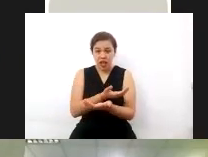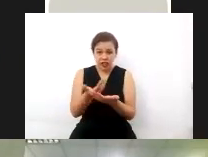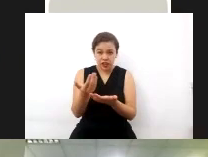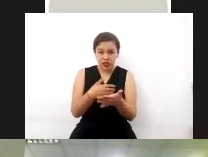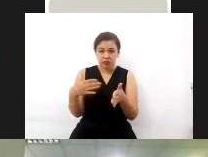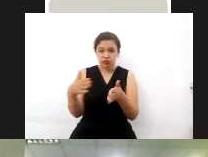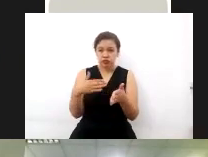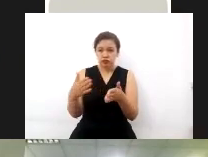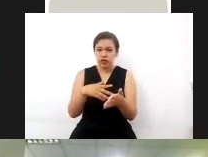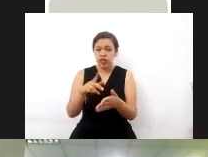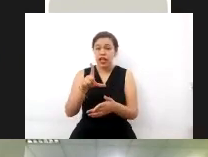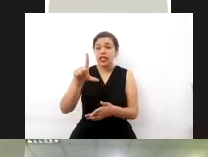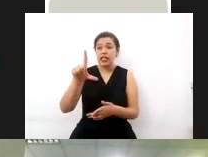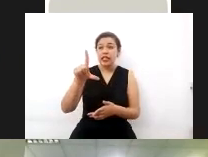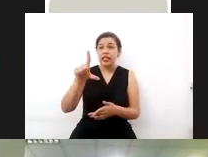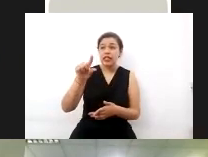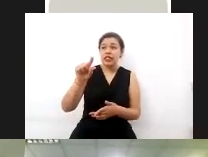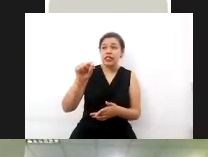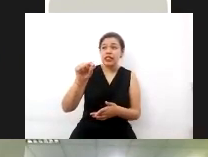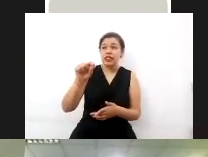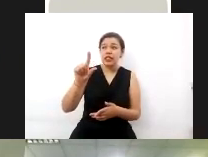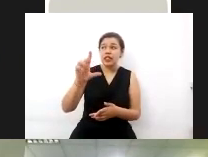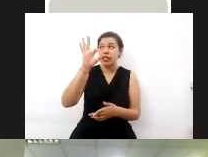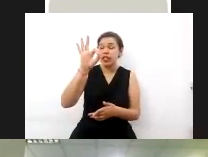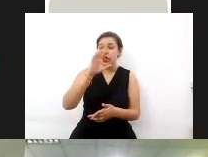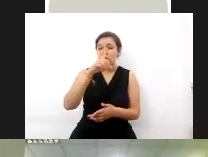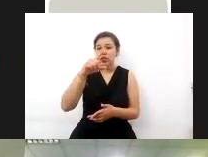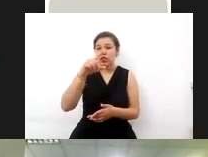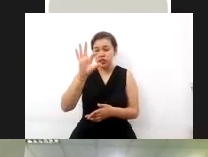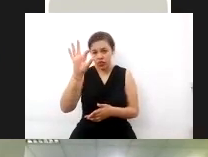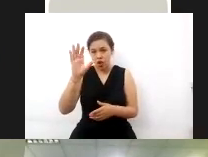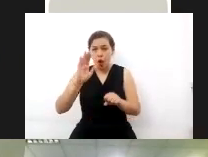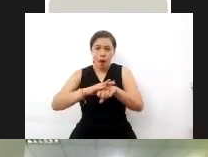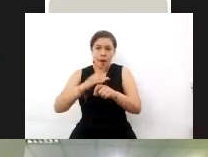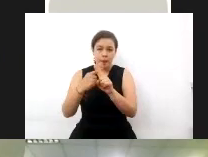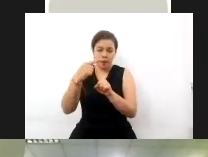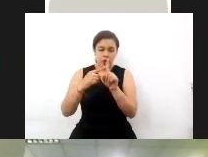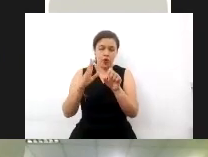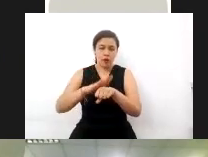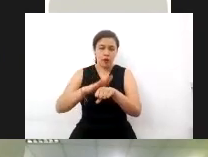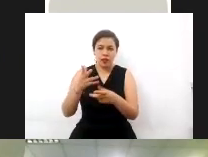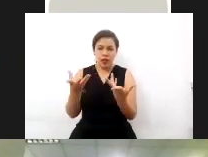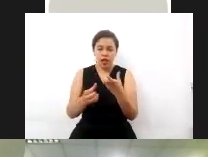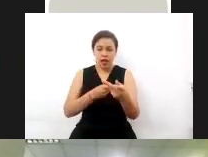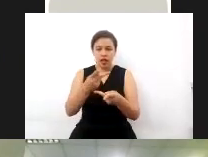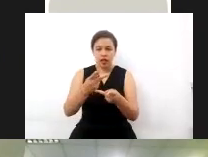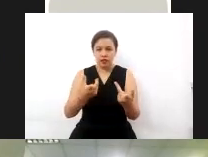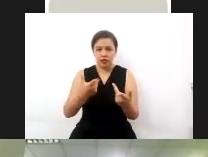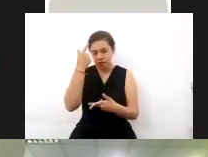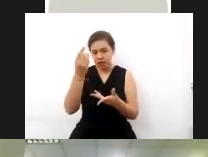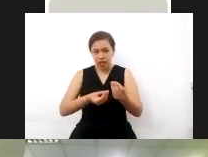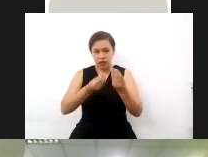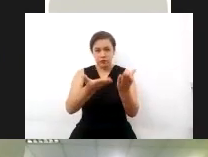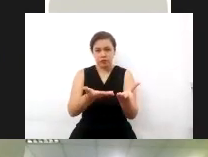que alcancen los 70 grados centígrados o más. Cuando se trata de un producto que se va a recalentar